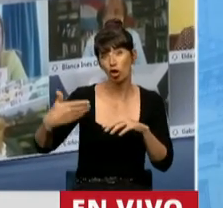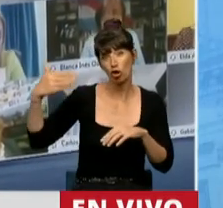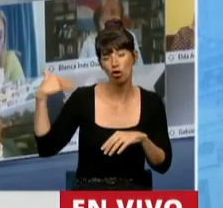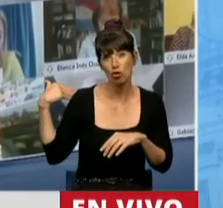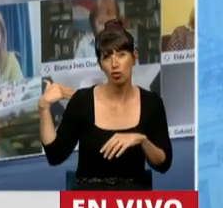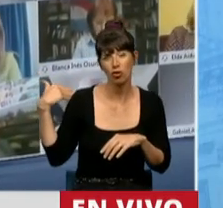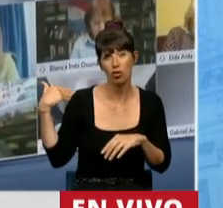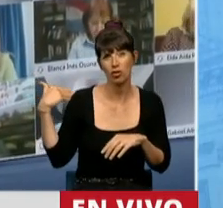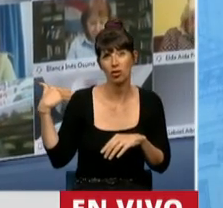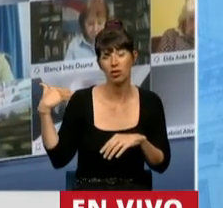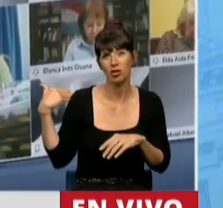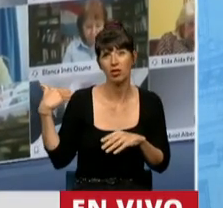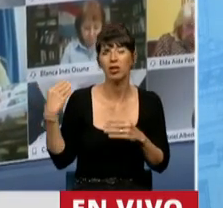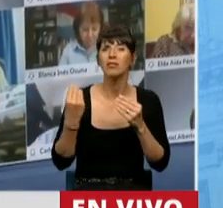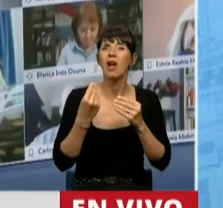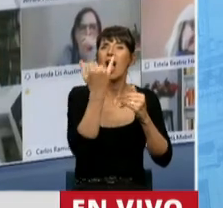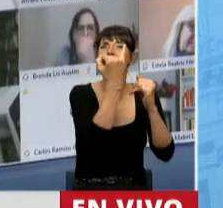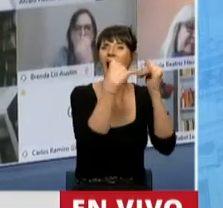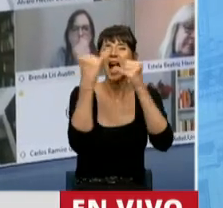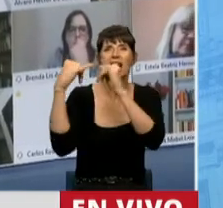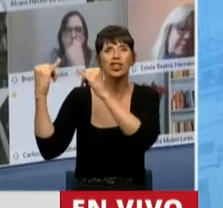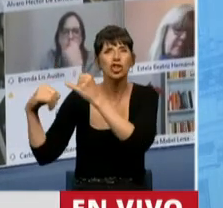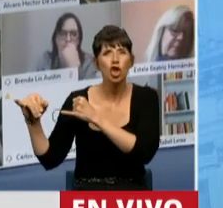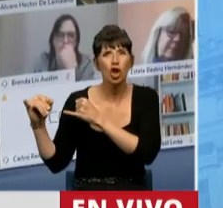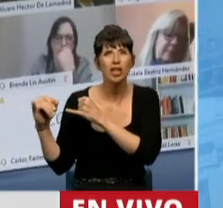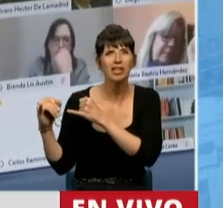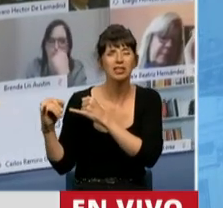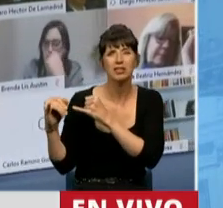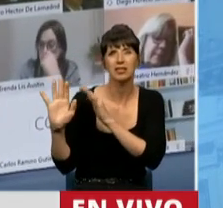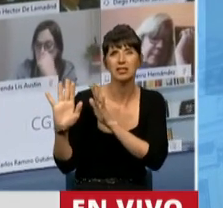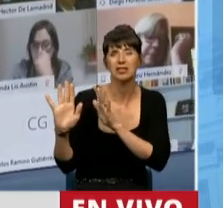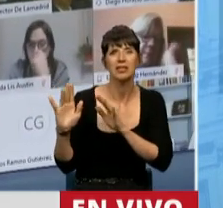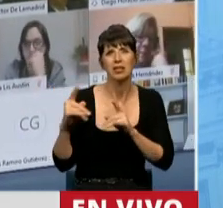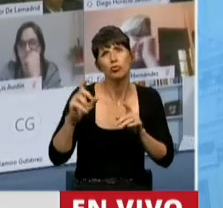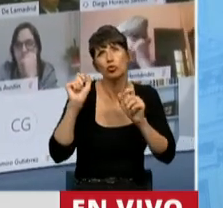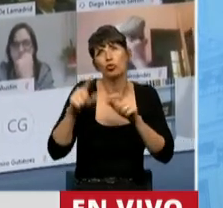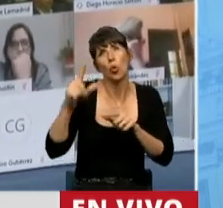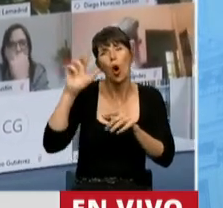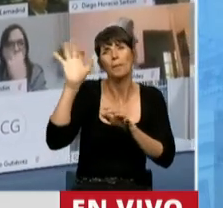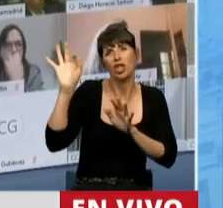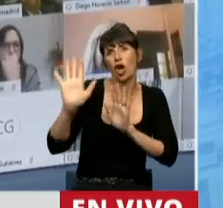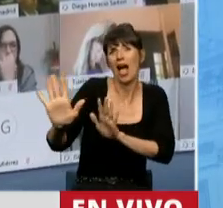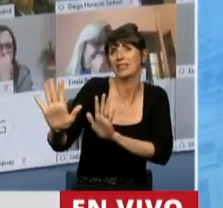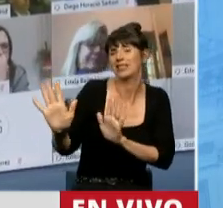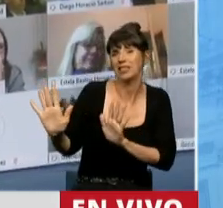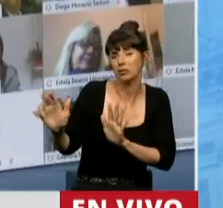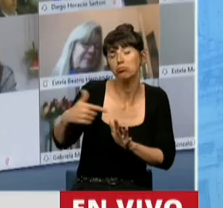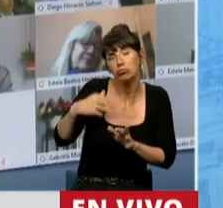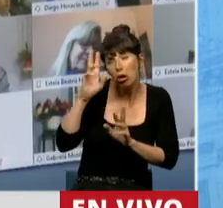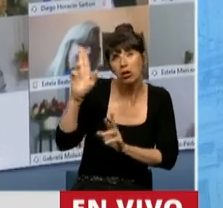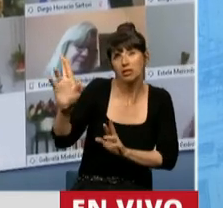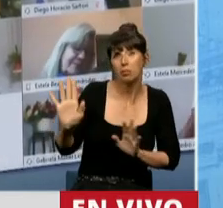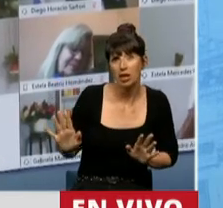desapego por tener acciones por su visión ideológica, y yo la respeto aunque no la comparta, un